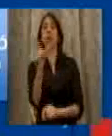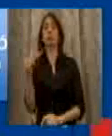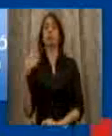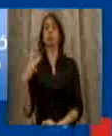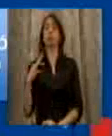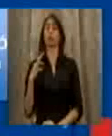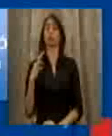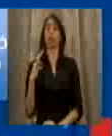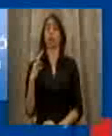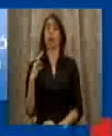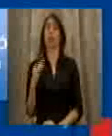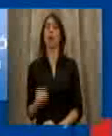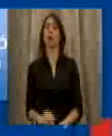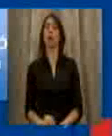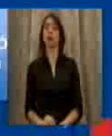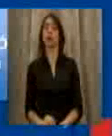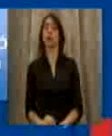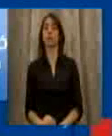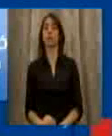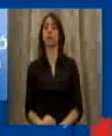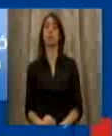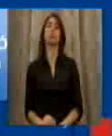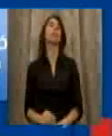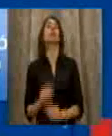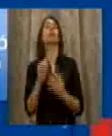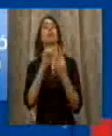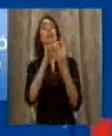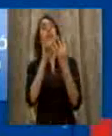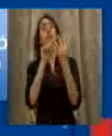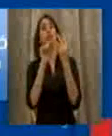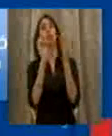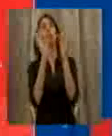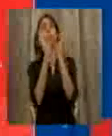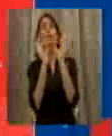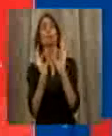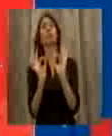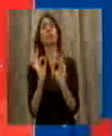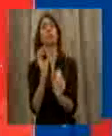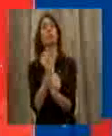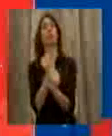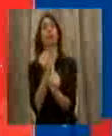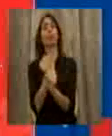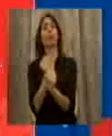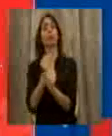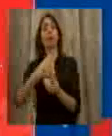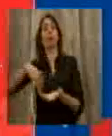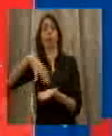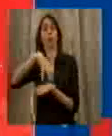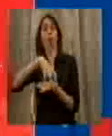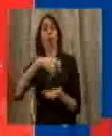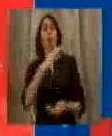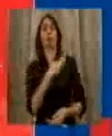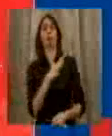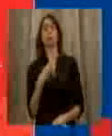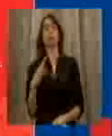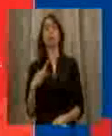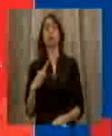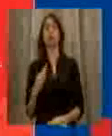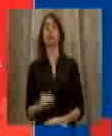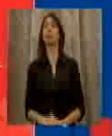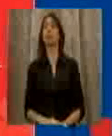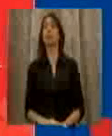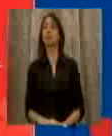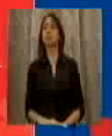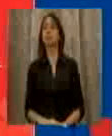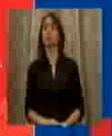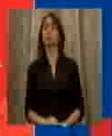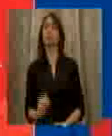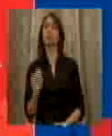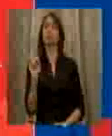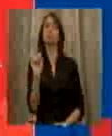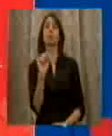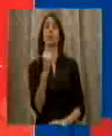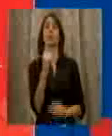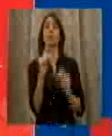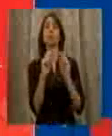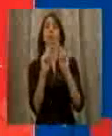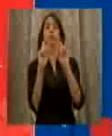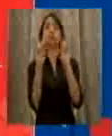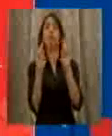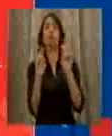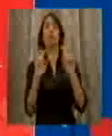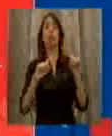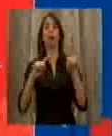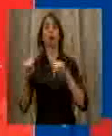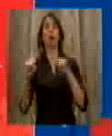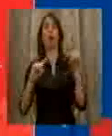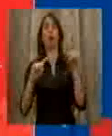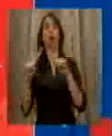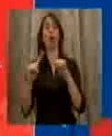ciudadano, como tareas específicas de nuestro ministerio. En primer lugar, respecto a la